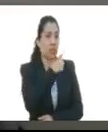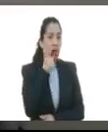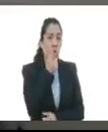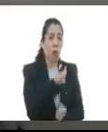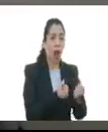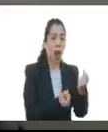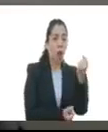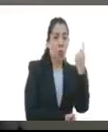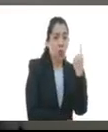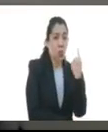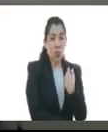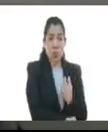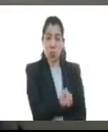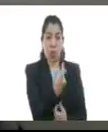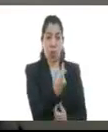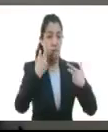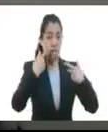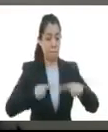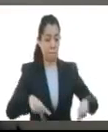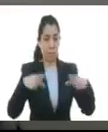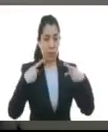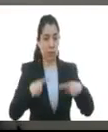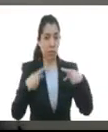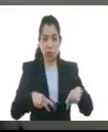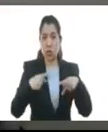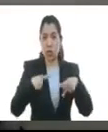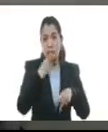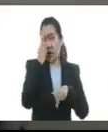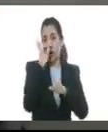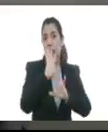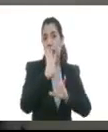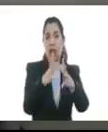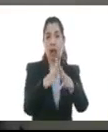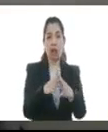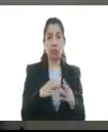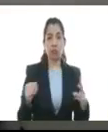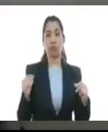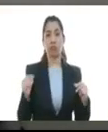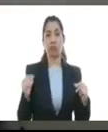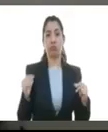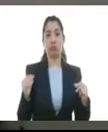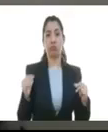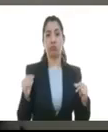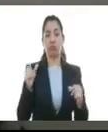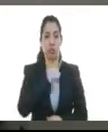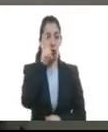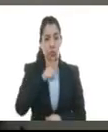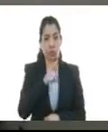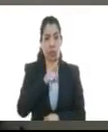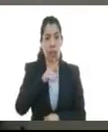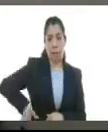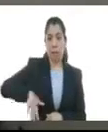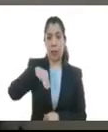ahorita Memo, creo que es importante pues que las lenguas indígenas estén en todas